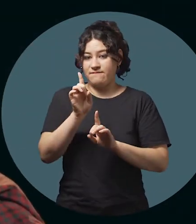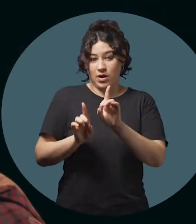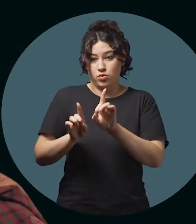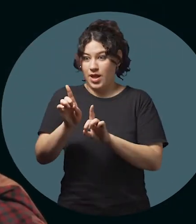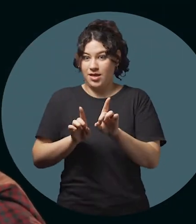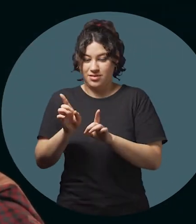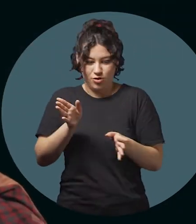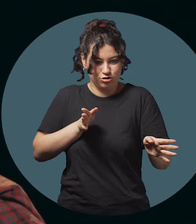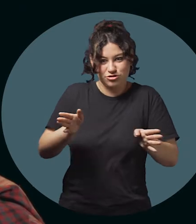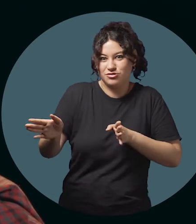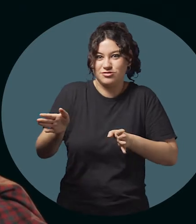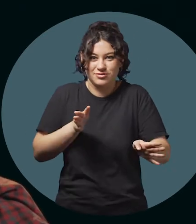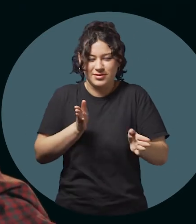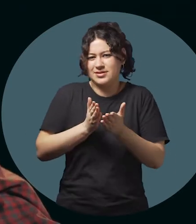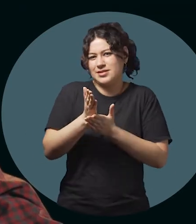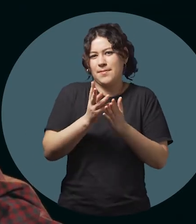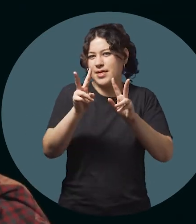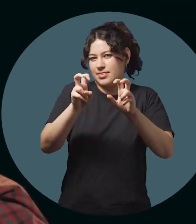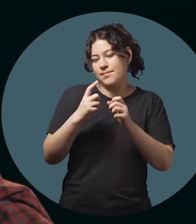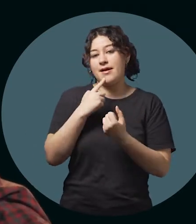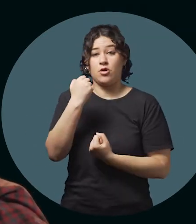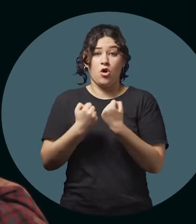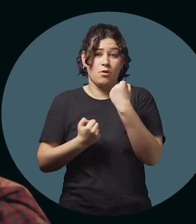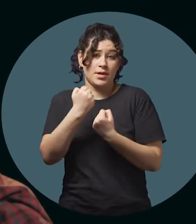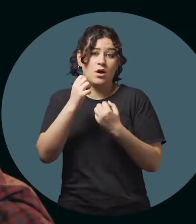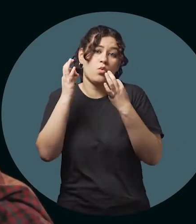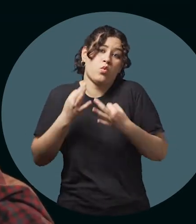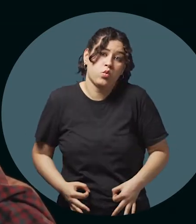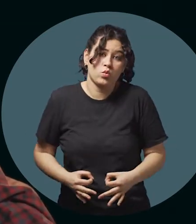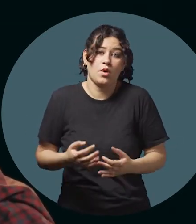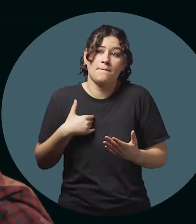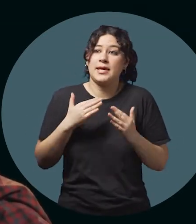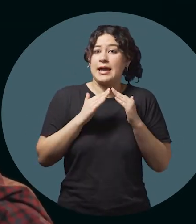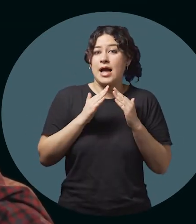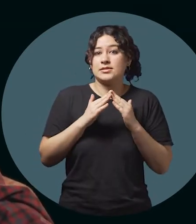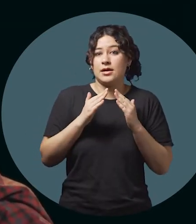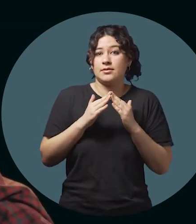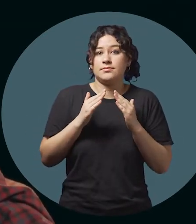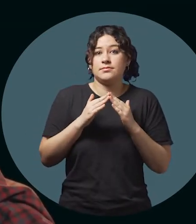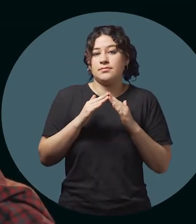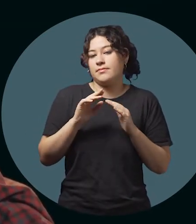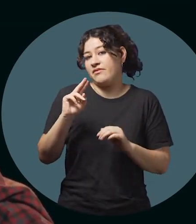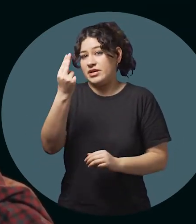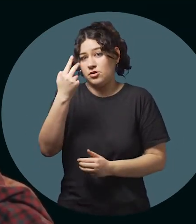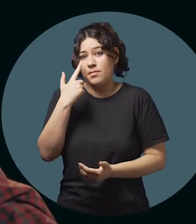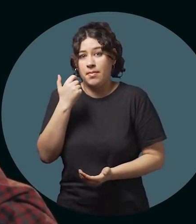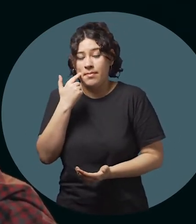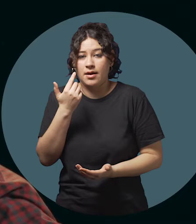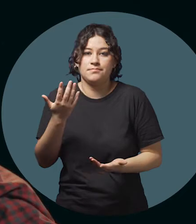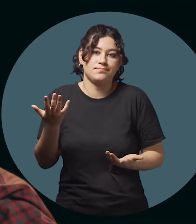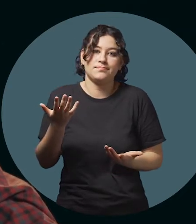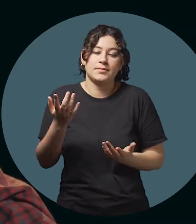mantengo siempre, por un aspecto esencialmente económico, yo tenía que, en mi casa, desde el fallecimiento de mi